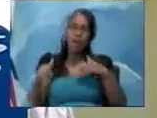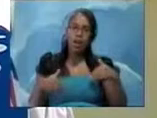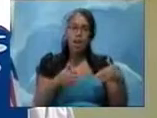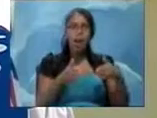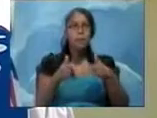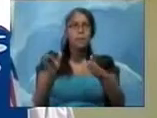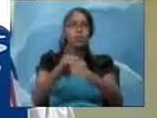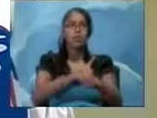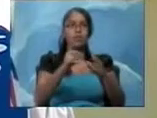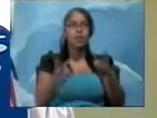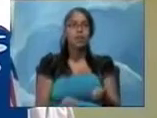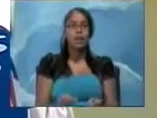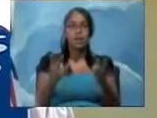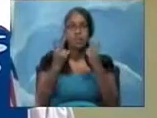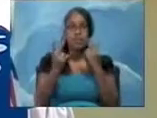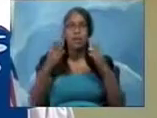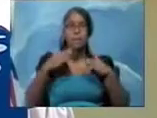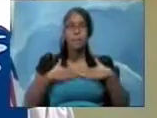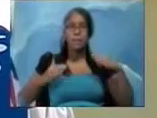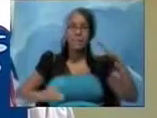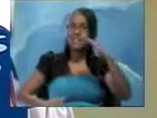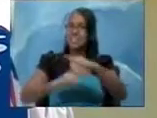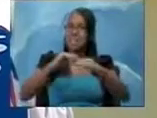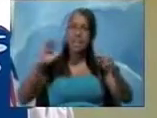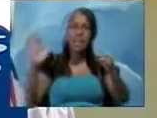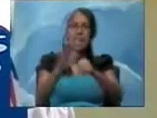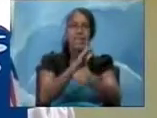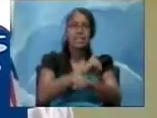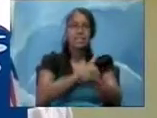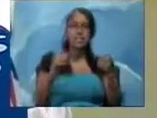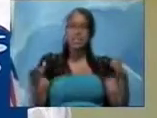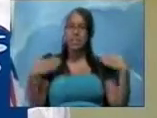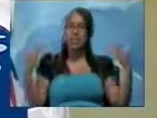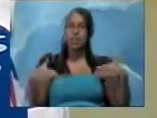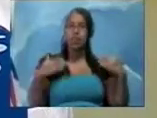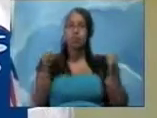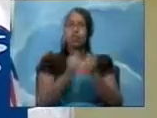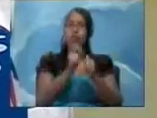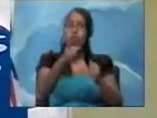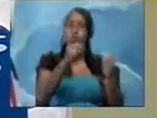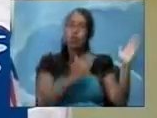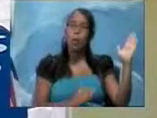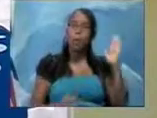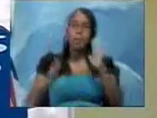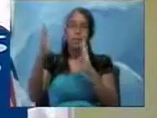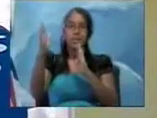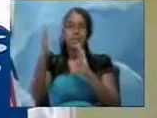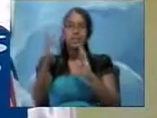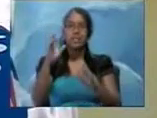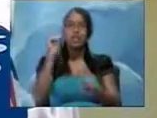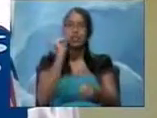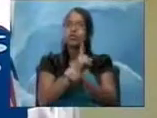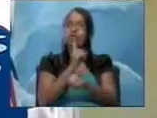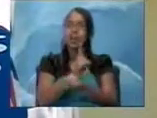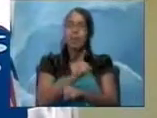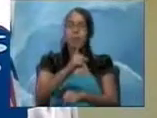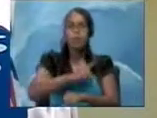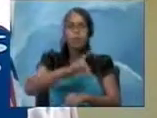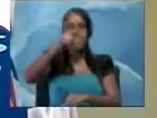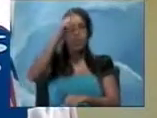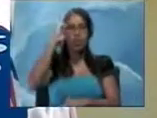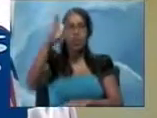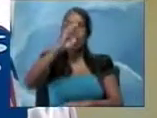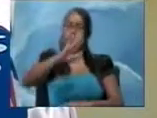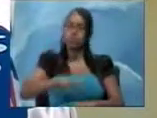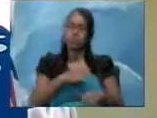la vida me llenará de gozo con tu presencia solamente Dios puede a